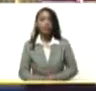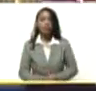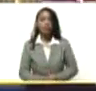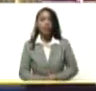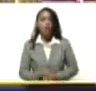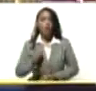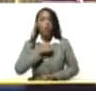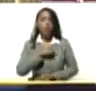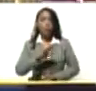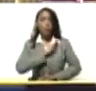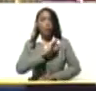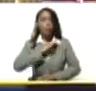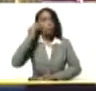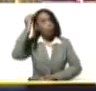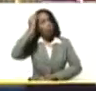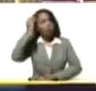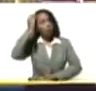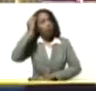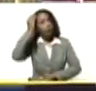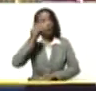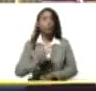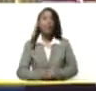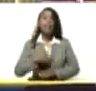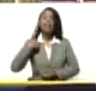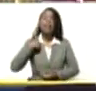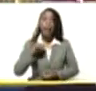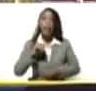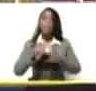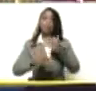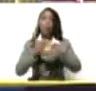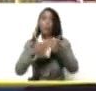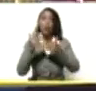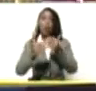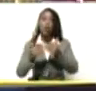Nuestro pensamiento tiene que ir adelante.